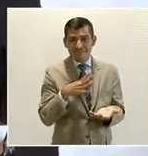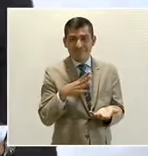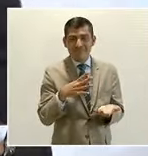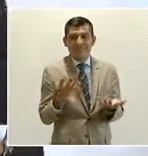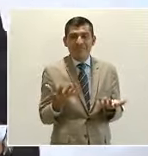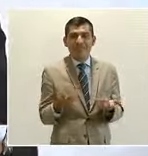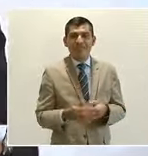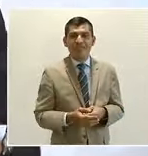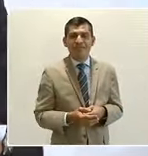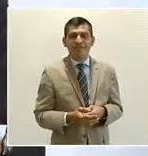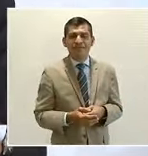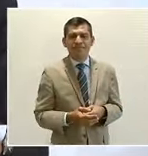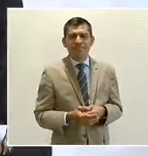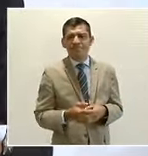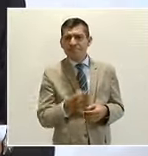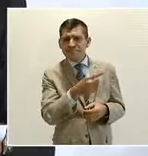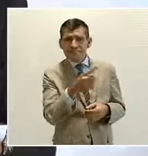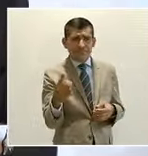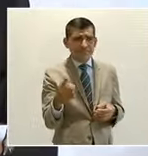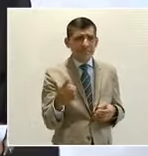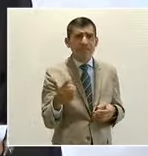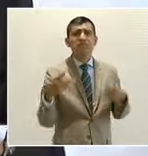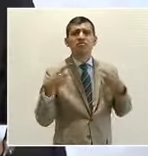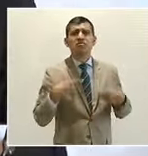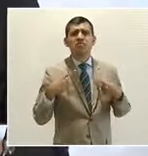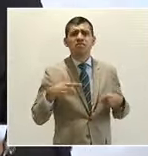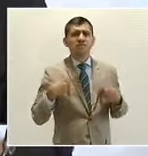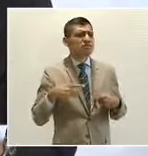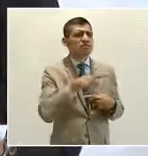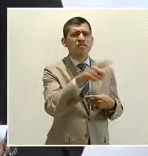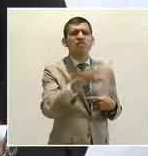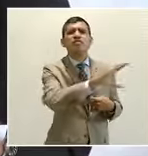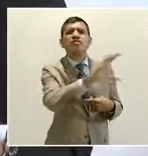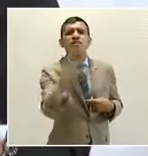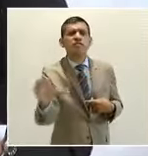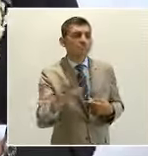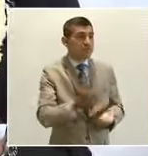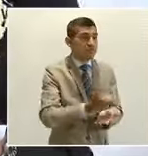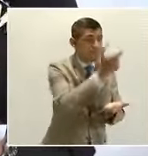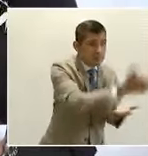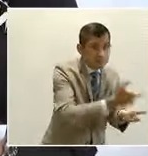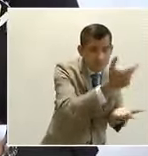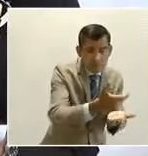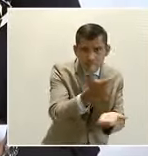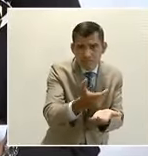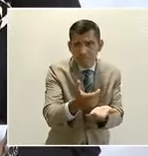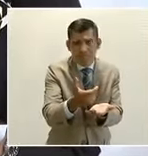y creen que le llegaba ese apoyo a los campesinos no